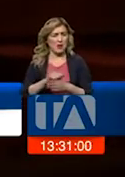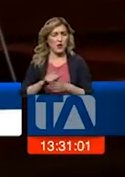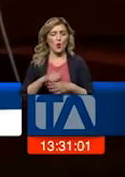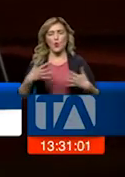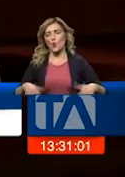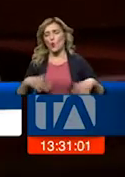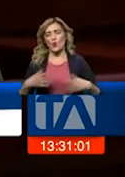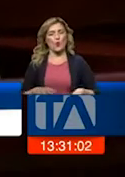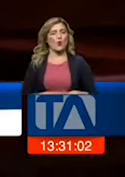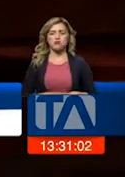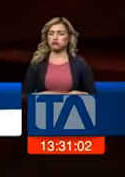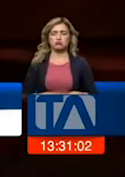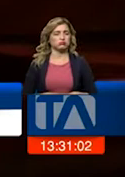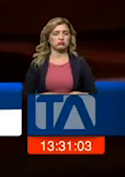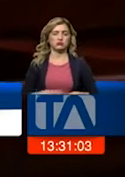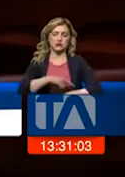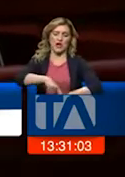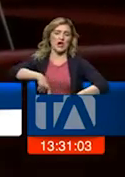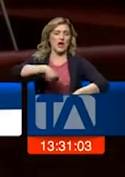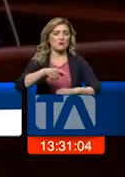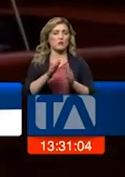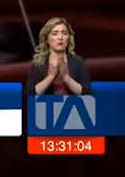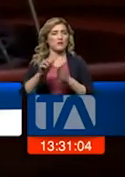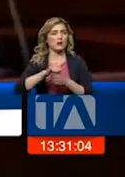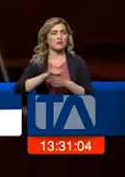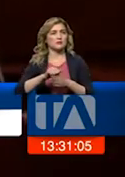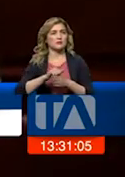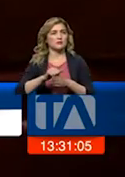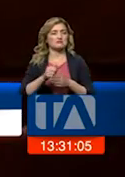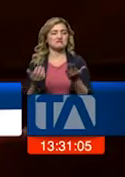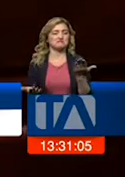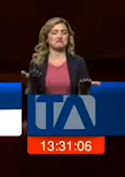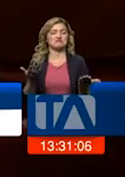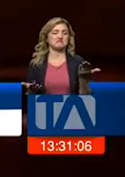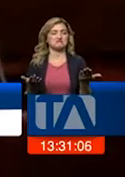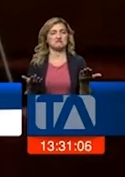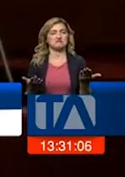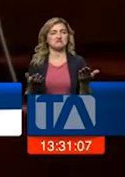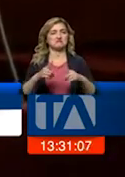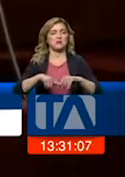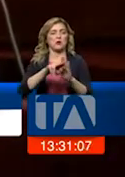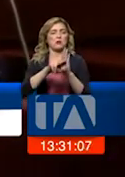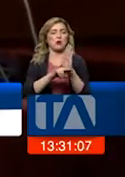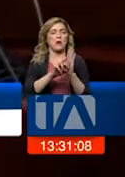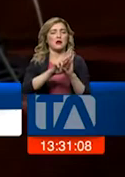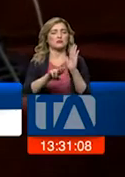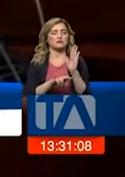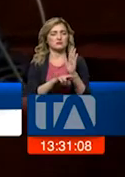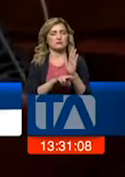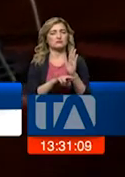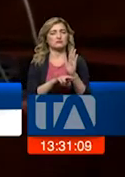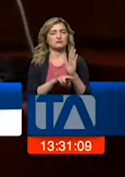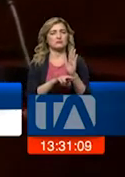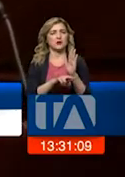asientan, se fundamentan, se solicitan, se practican y se contrastan en función de una norma reglamentaria que